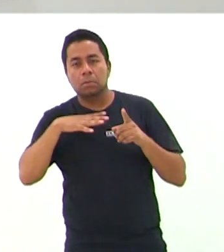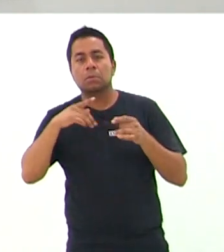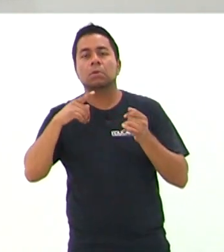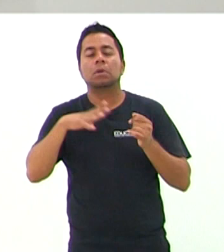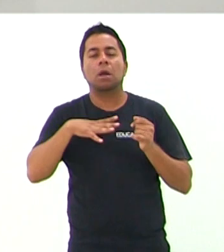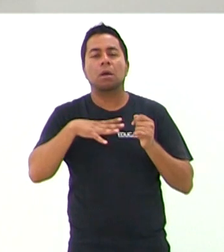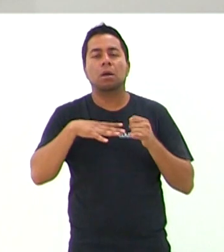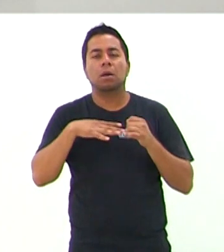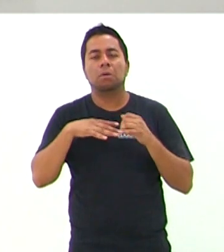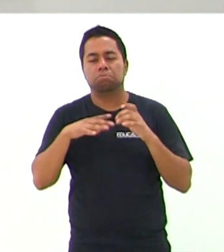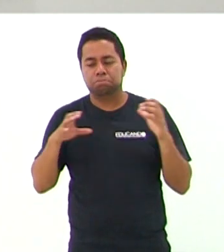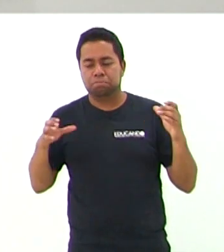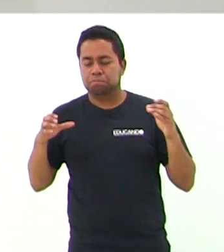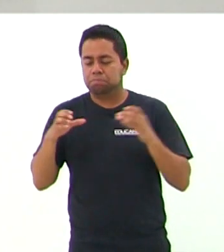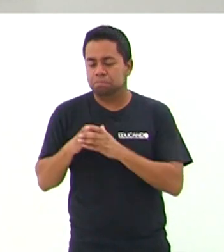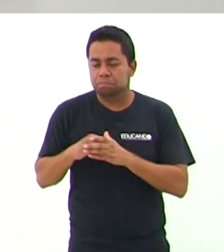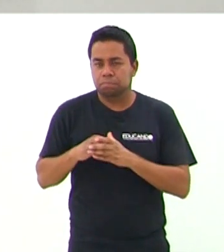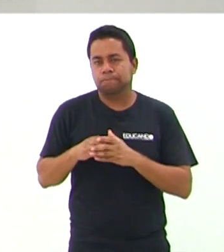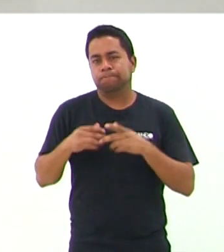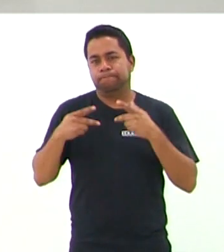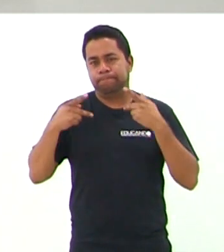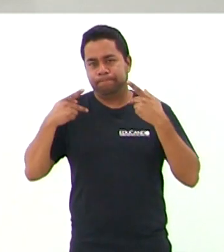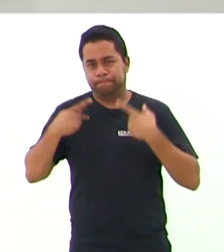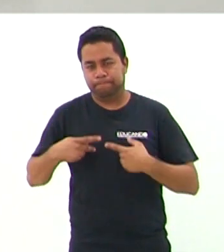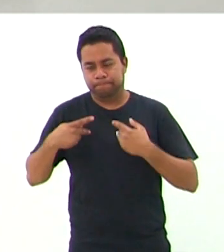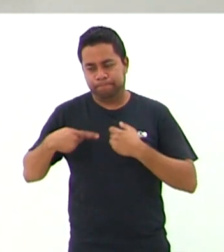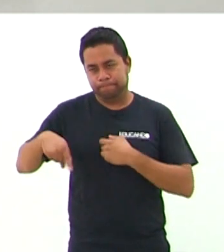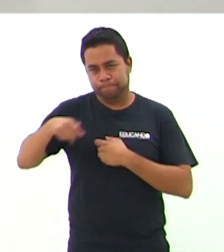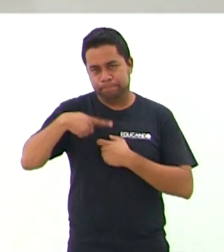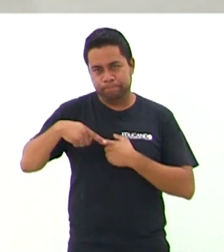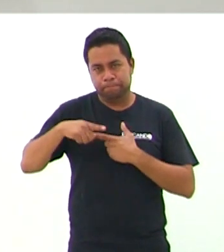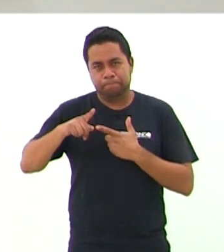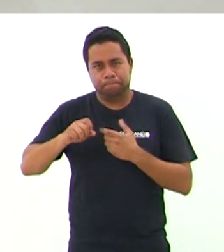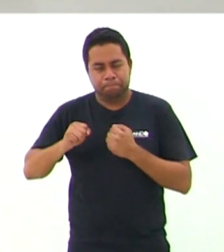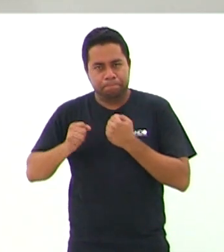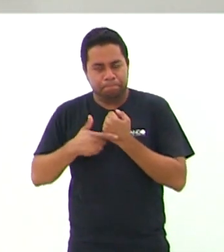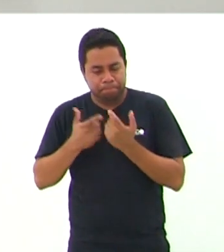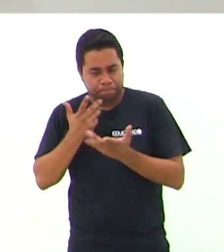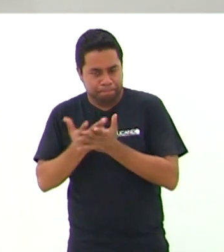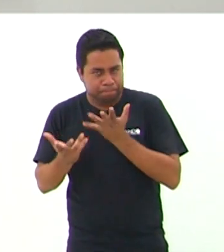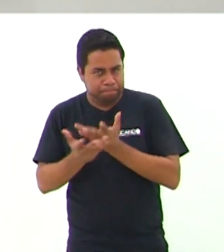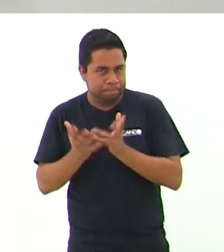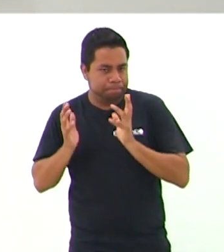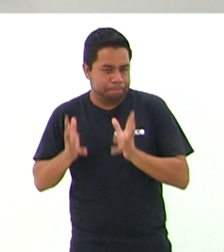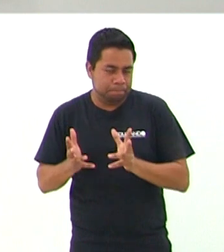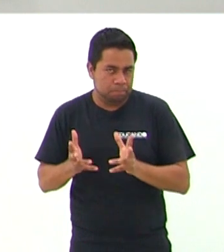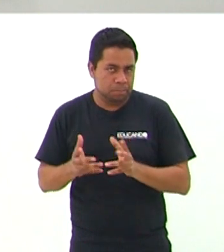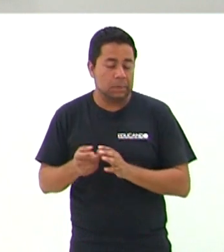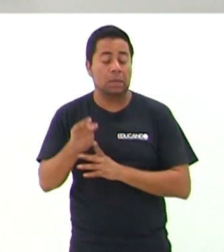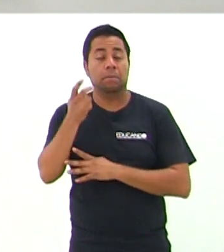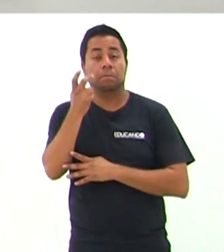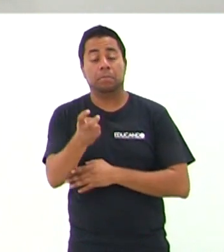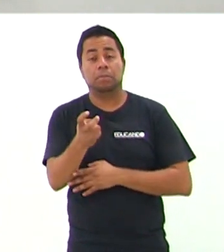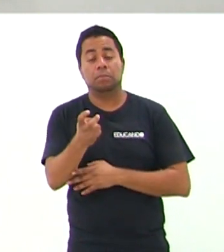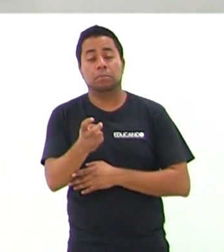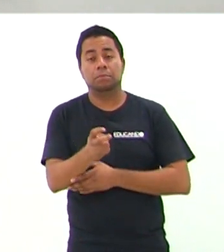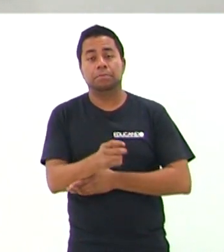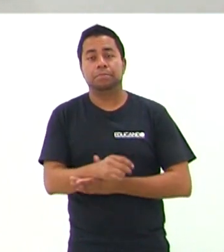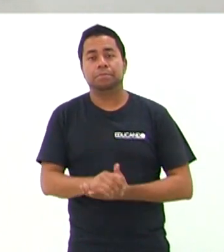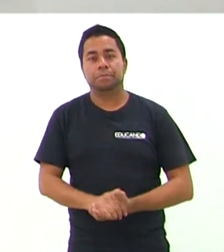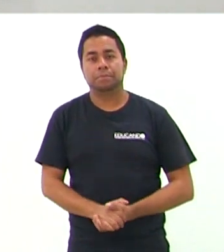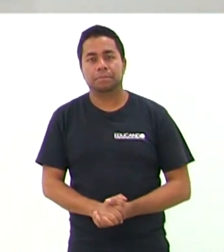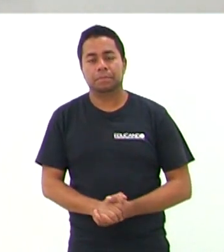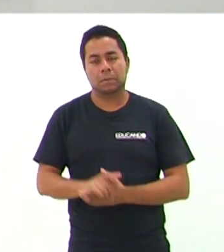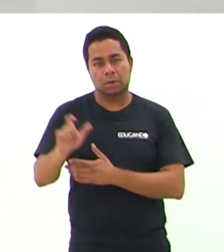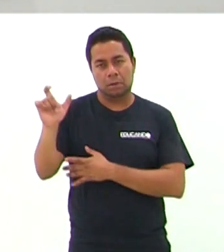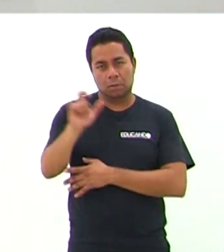de personas, ¿bien?, que se encargan de hacer alguna acción. Y por lo tanto, cuando es